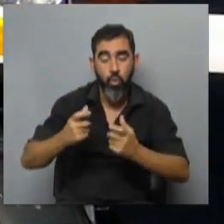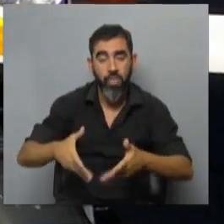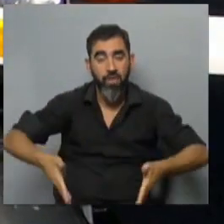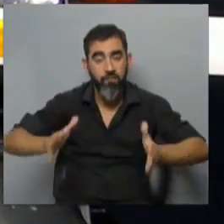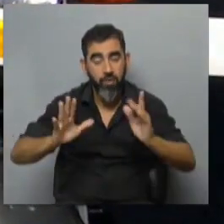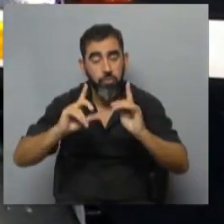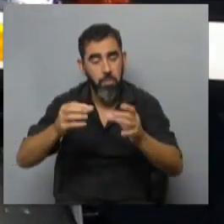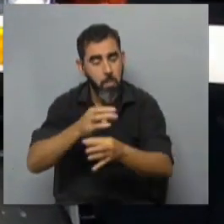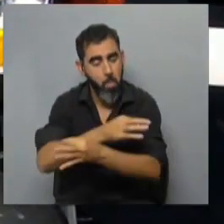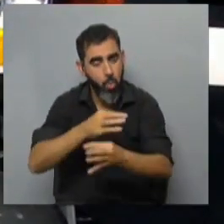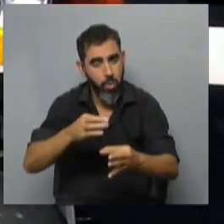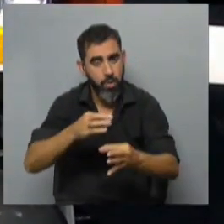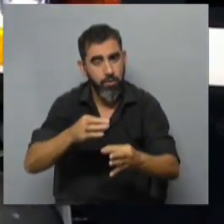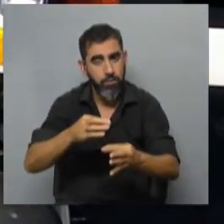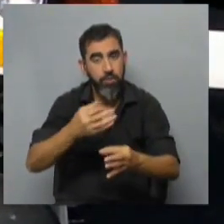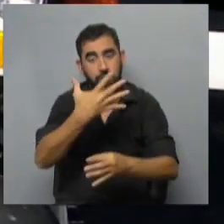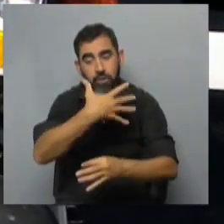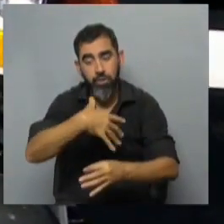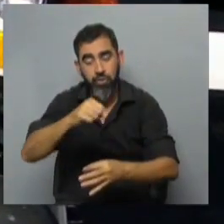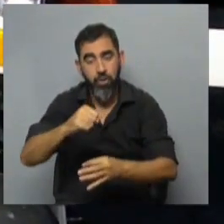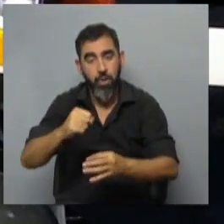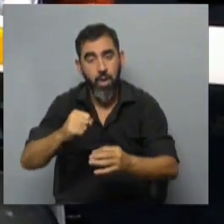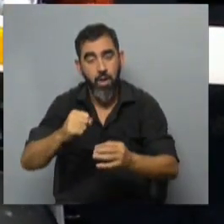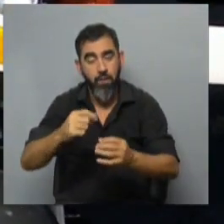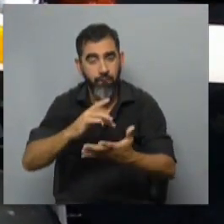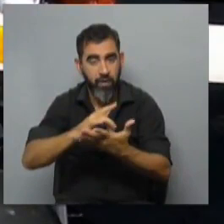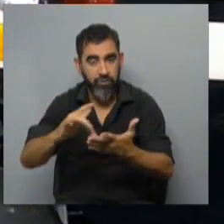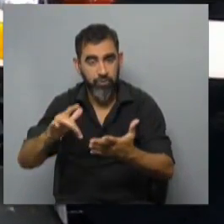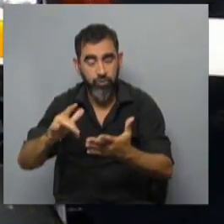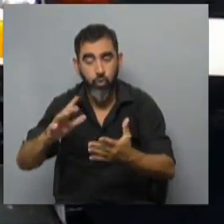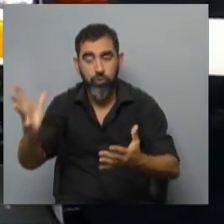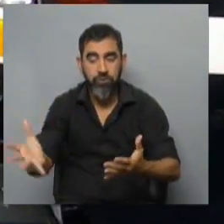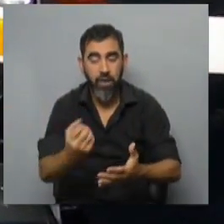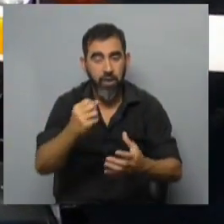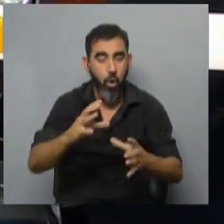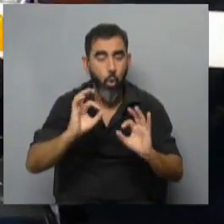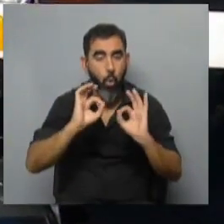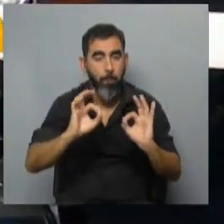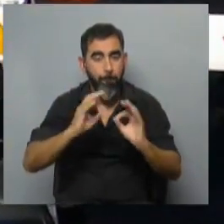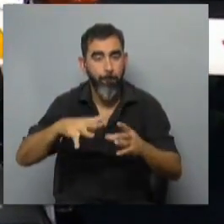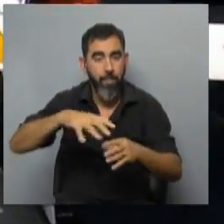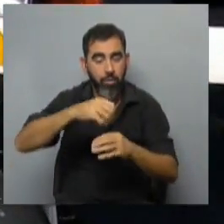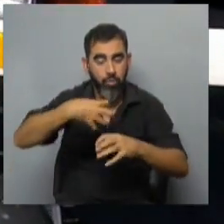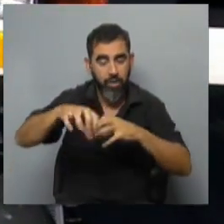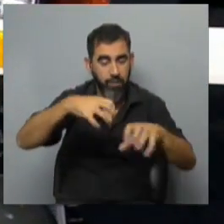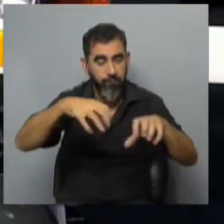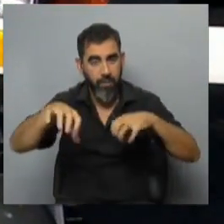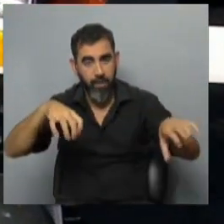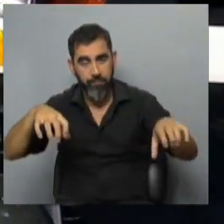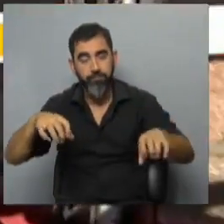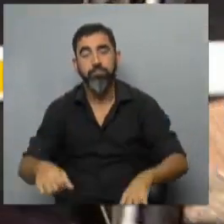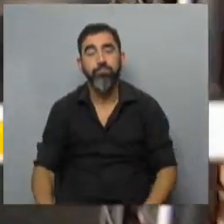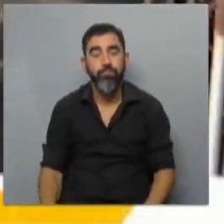también están los hacemos la entrega de el bolsón limpio y nos llevamos de lleno para clasificar y